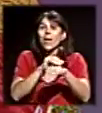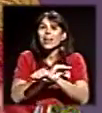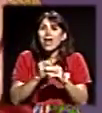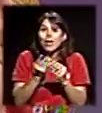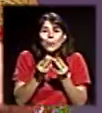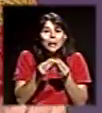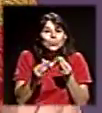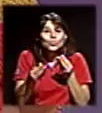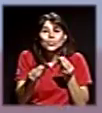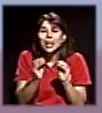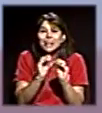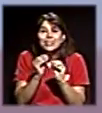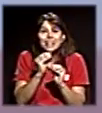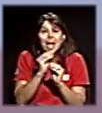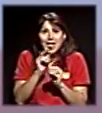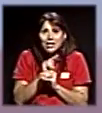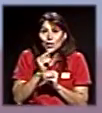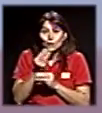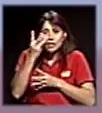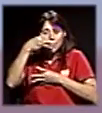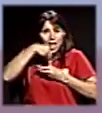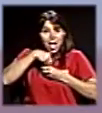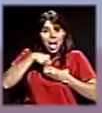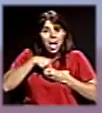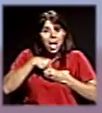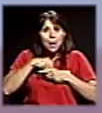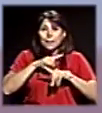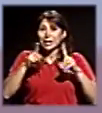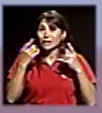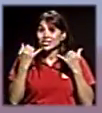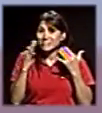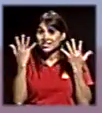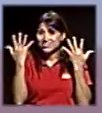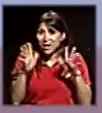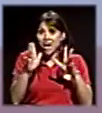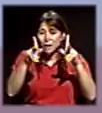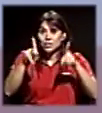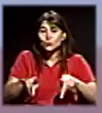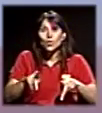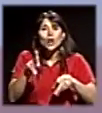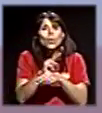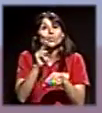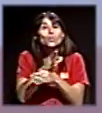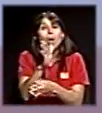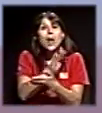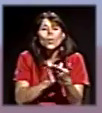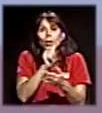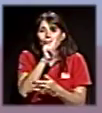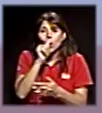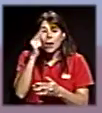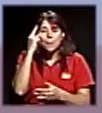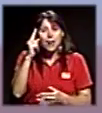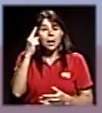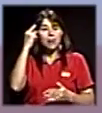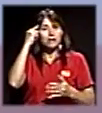sustancia en el caso en el que la persona ya usó una sustancia para buscar ese mundo de expansión y creatividad y de